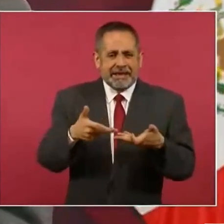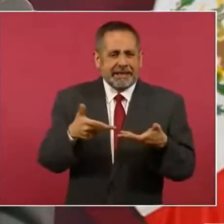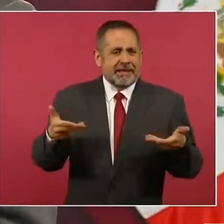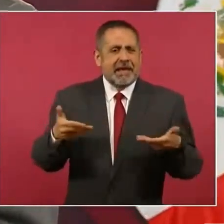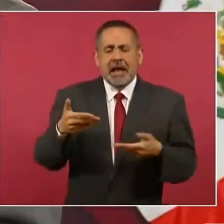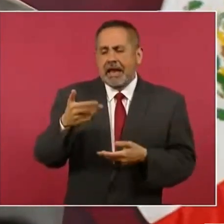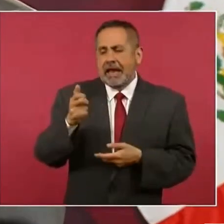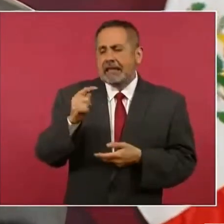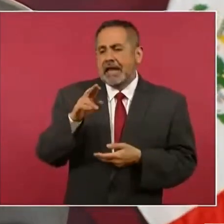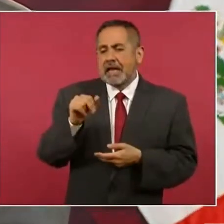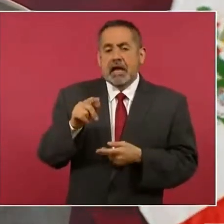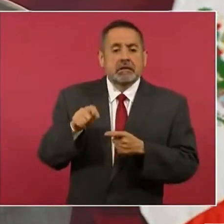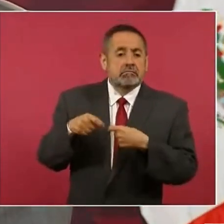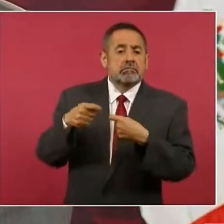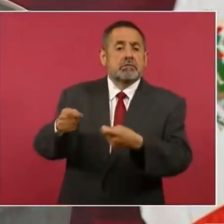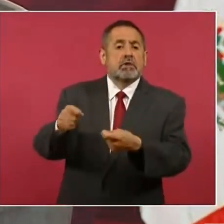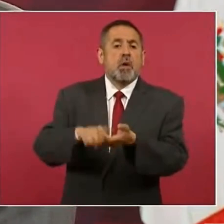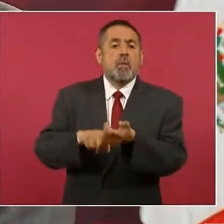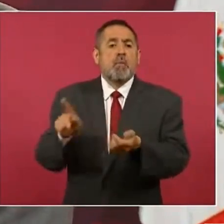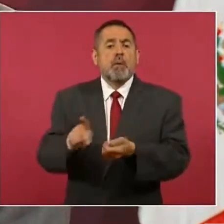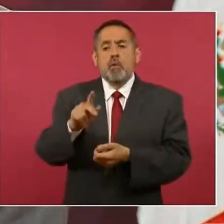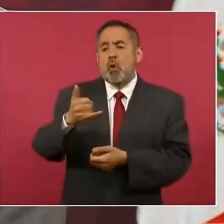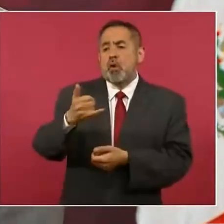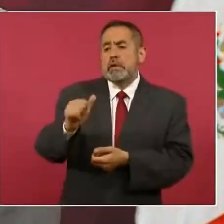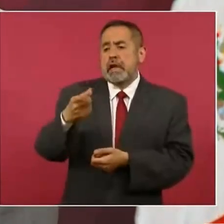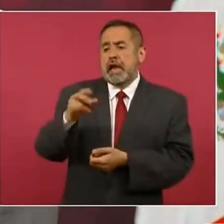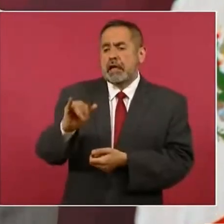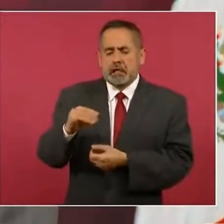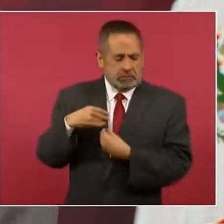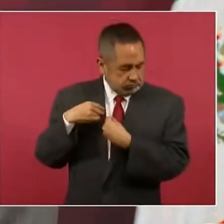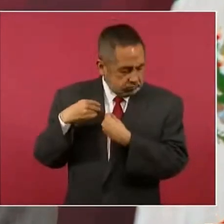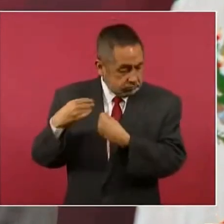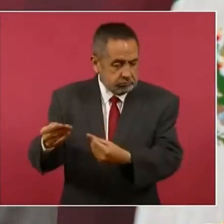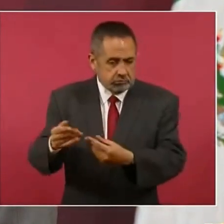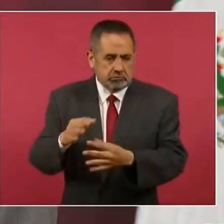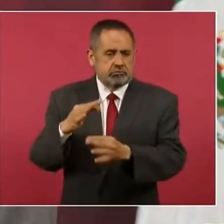hicimos, y otras acciones.